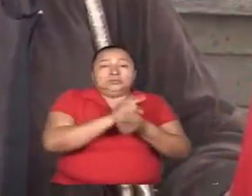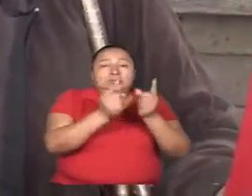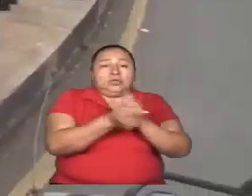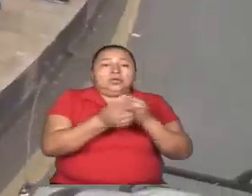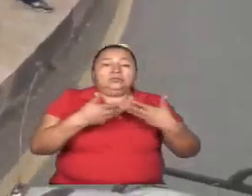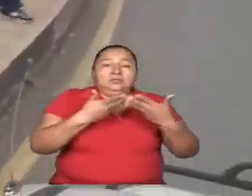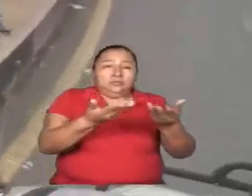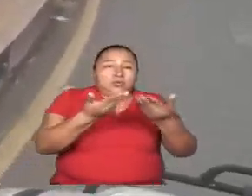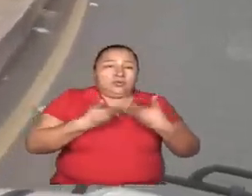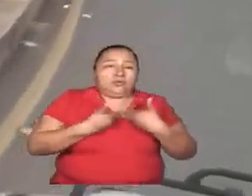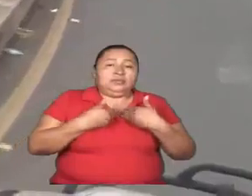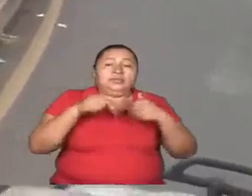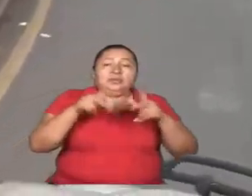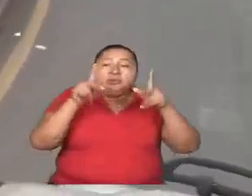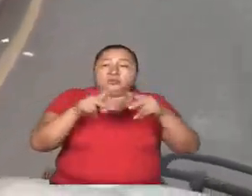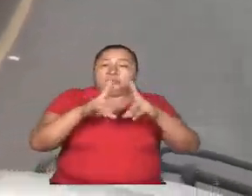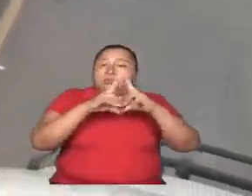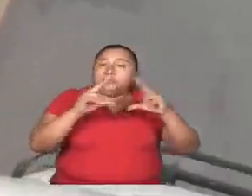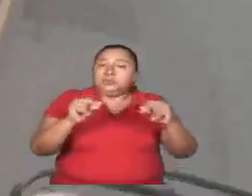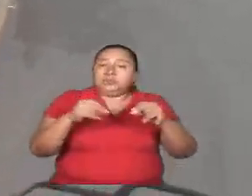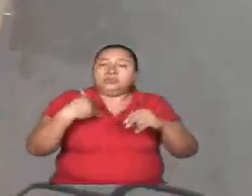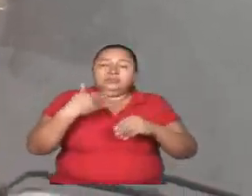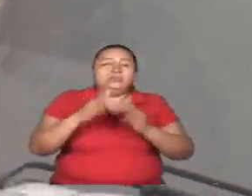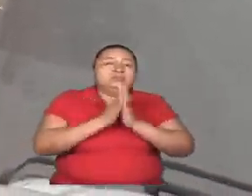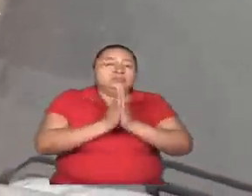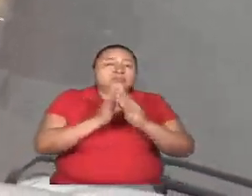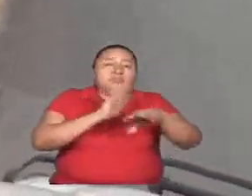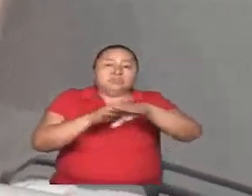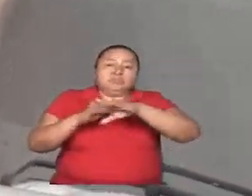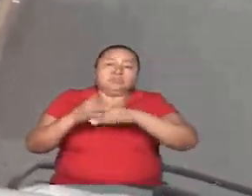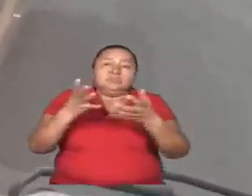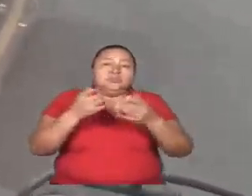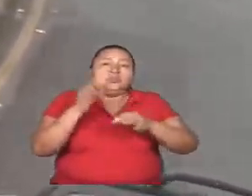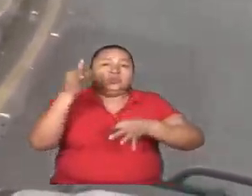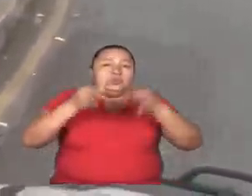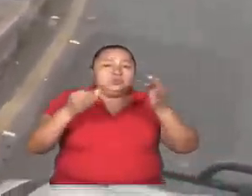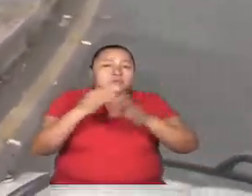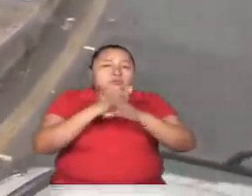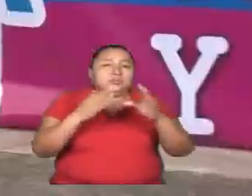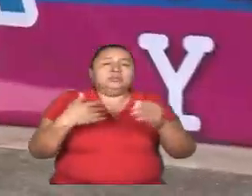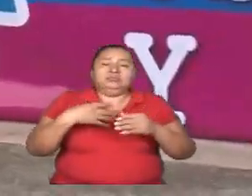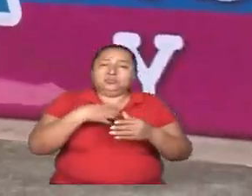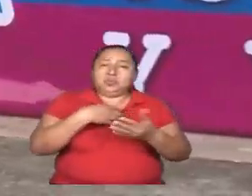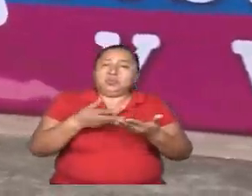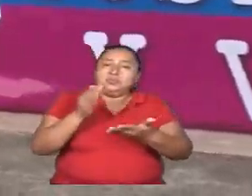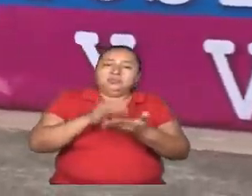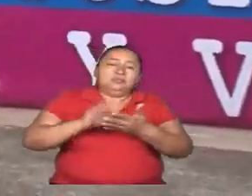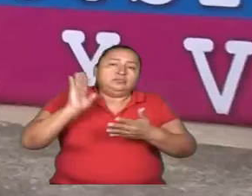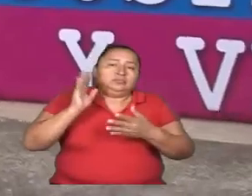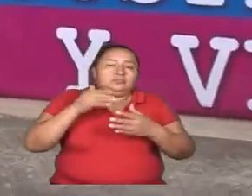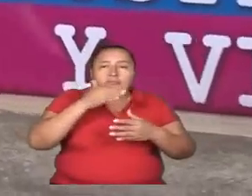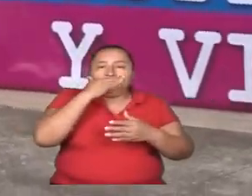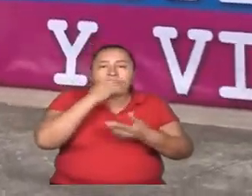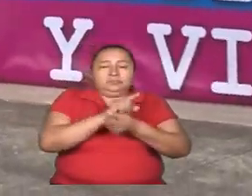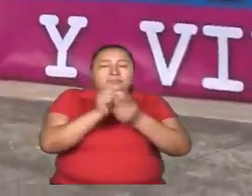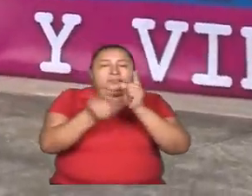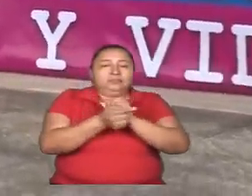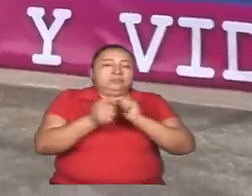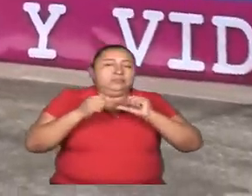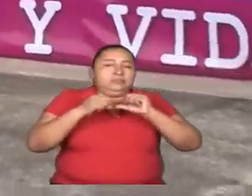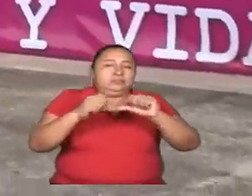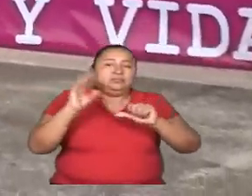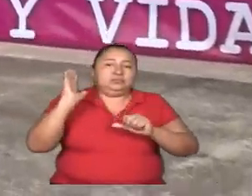dando. Los y las nicaragüenses piden justicia y paz y reafirman su compromiso con la Revolución Popular